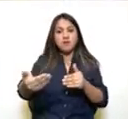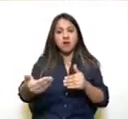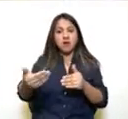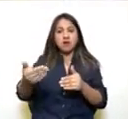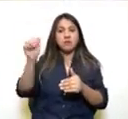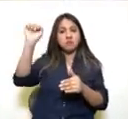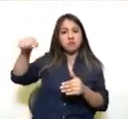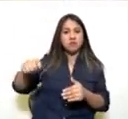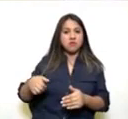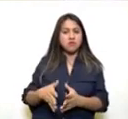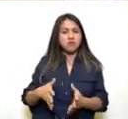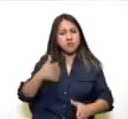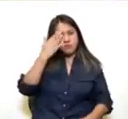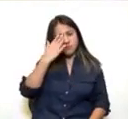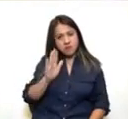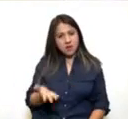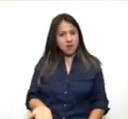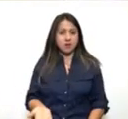malo